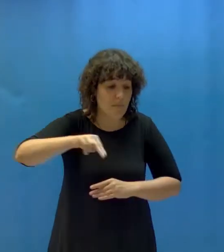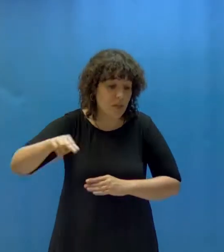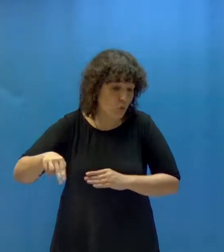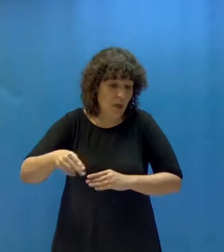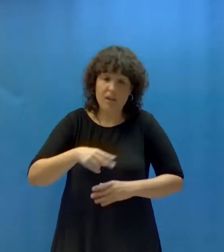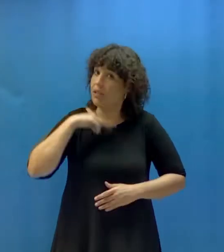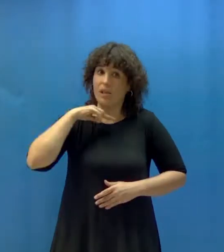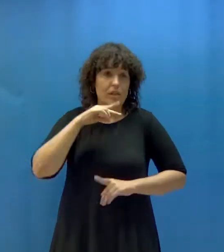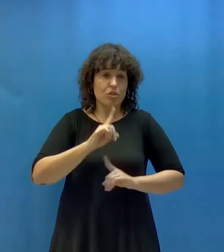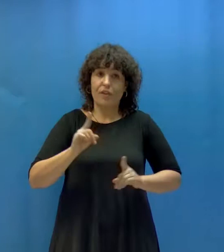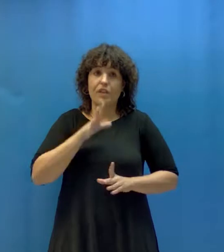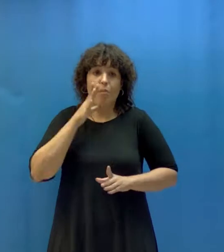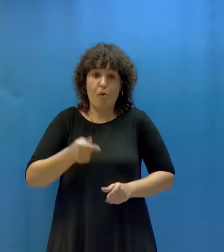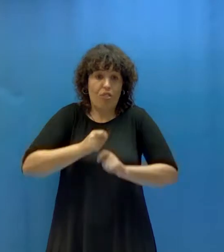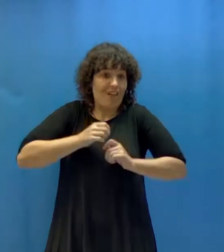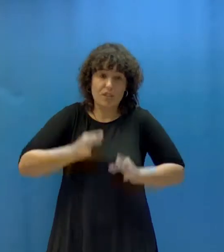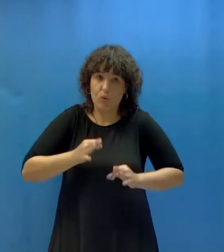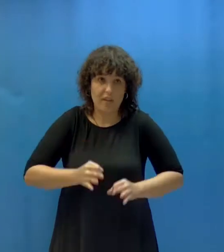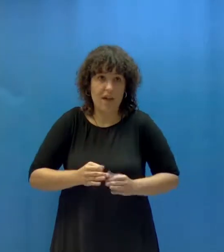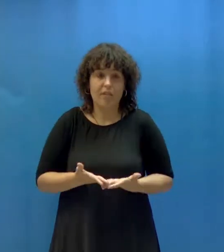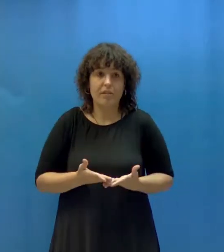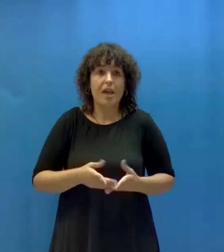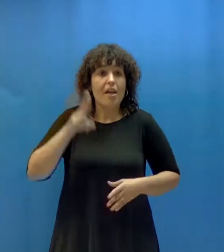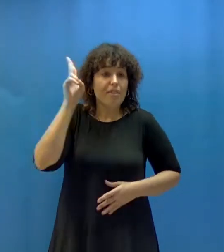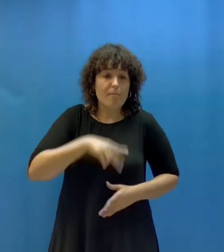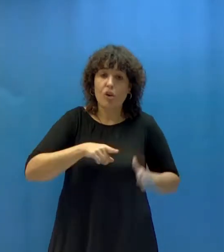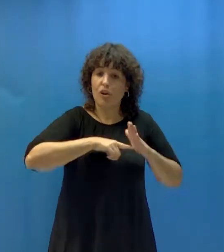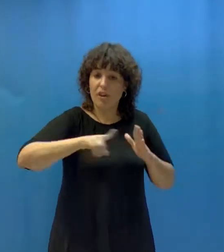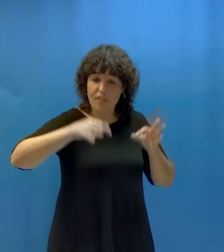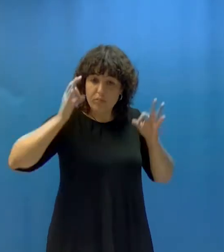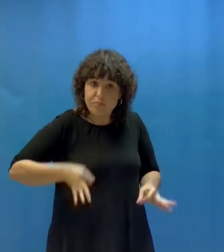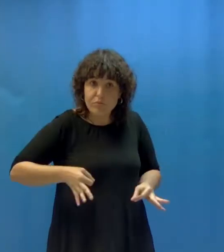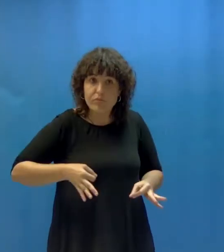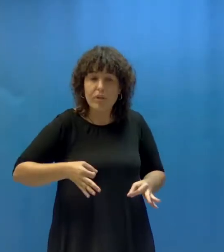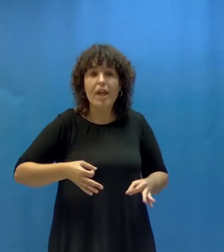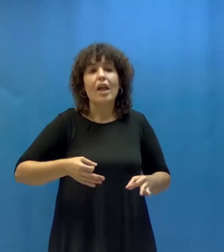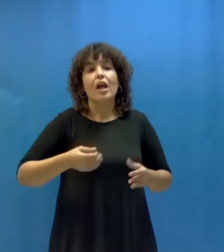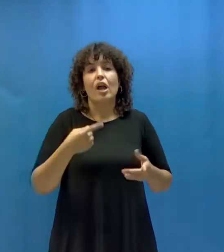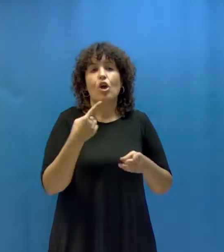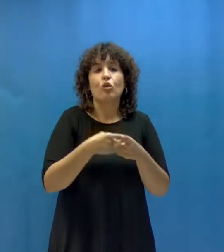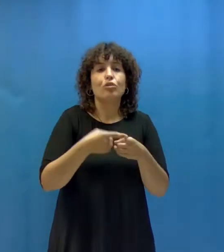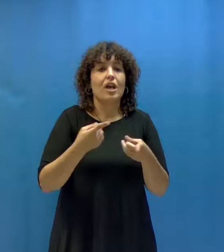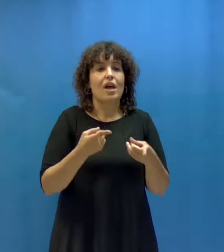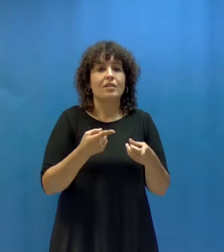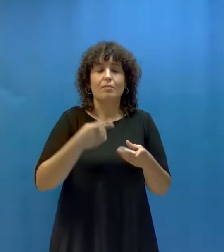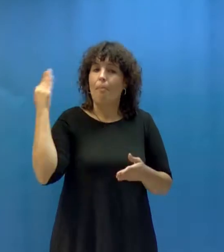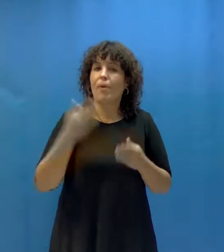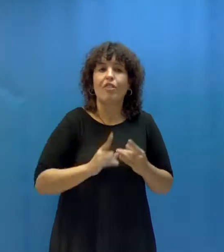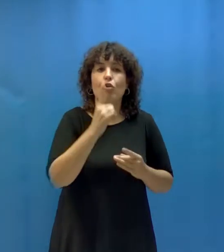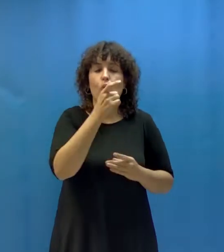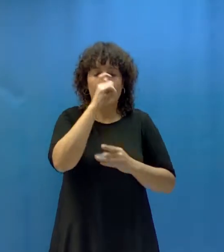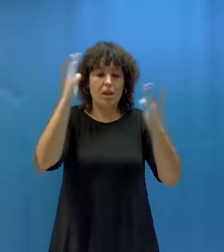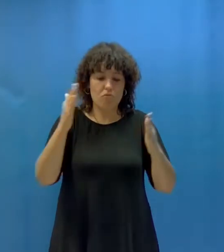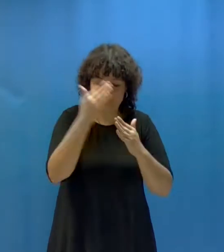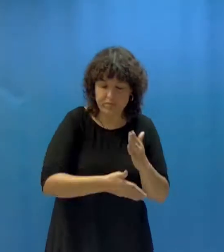movilidad también. Se obliga además a que a la entrada en vigor de la nueva ordenanza se retiren estos elementos en el plazo de un año. Y por